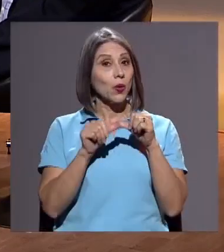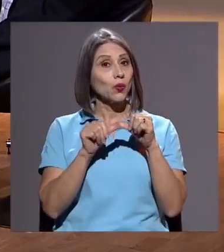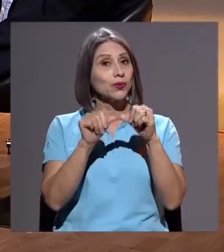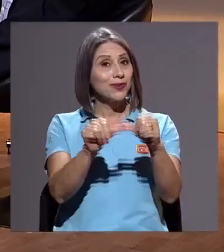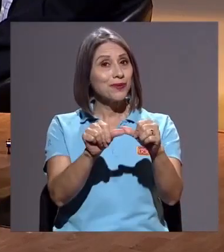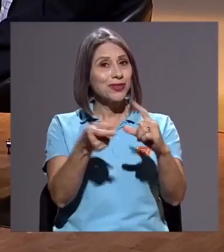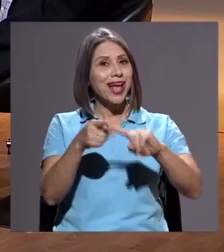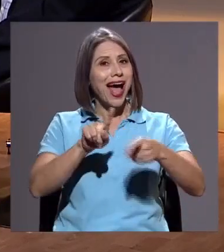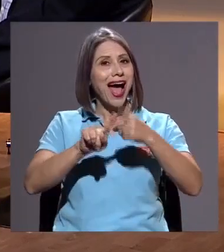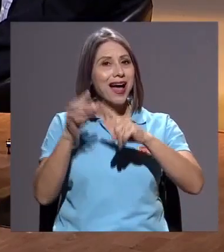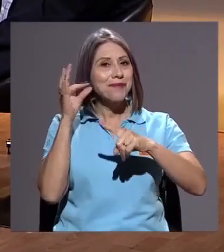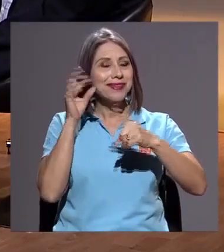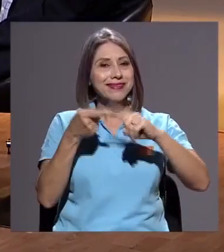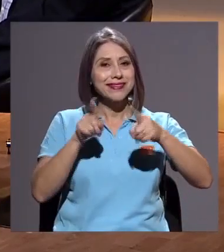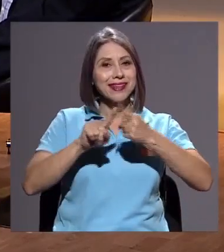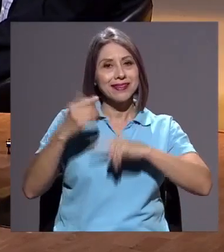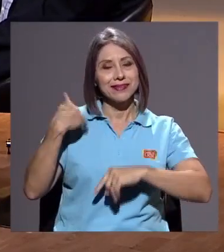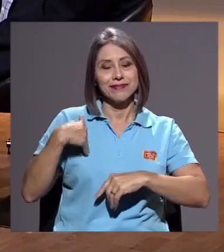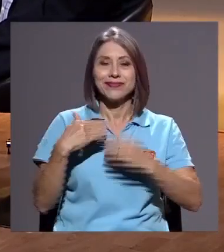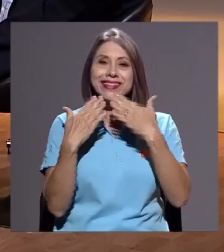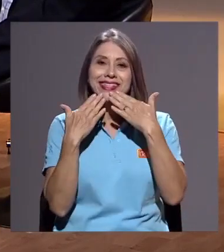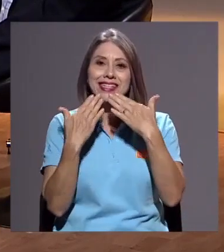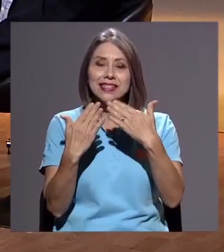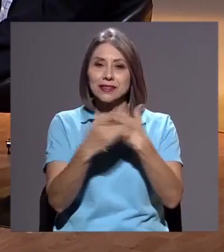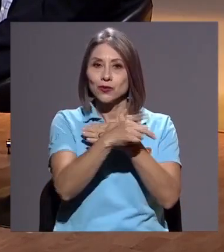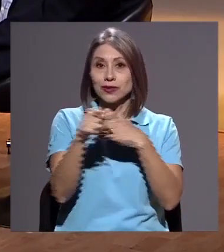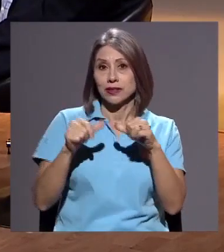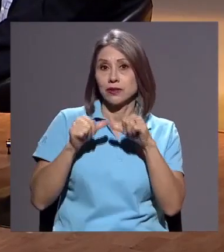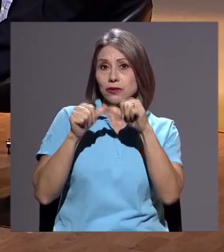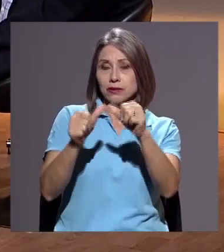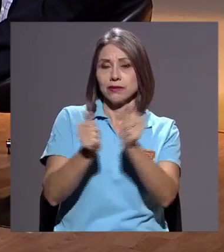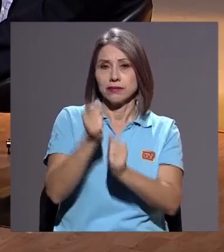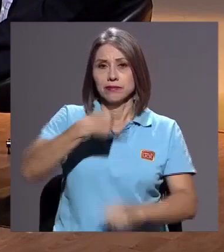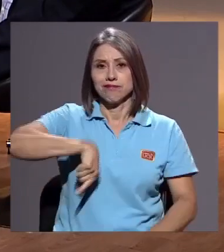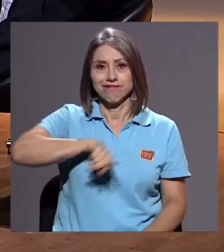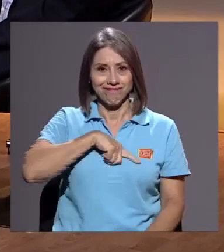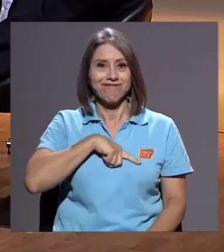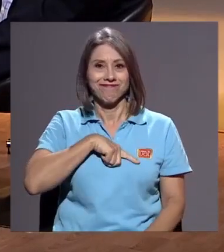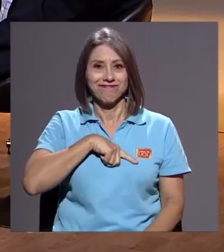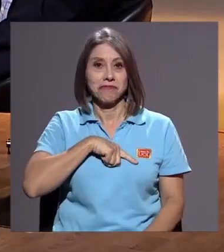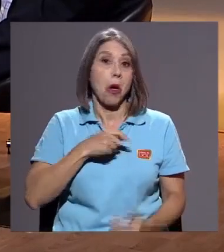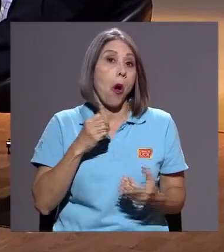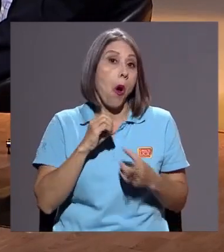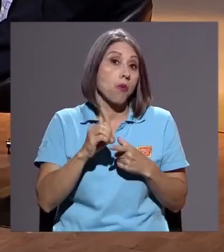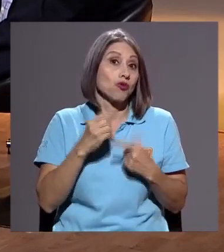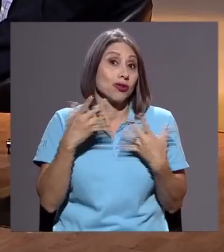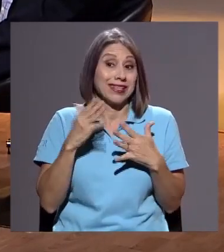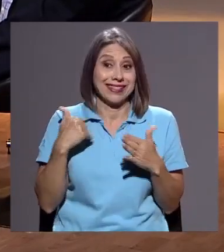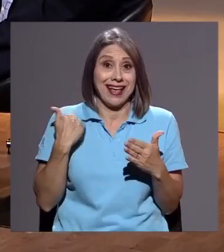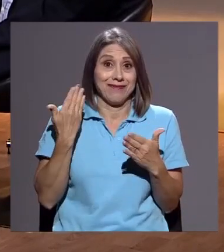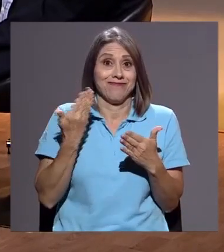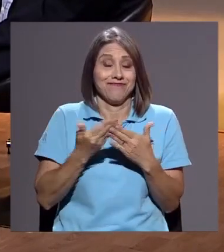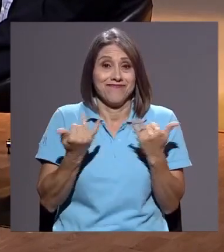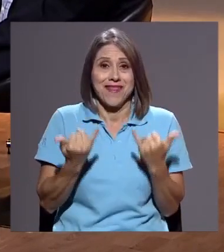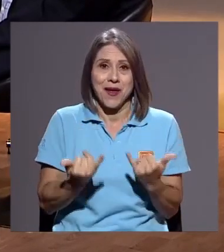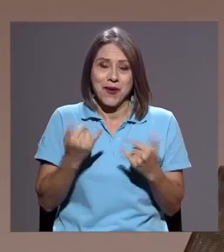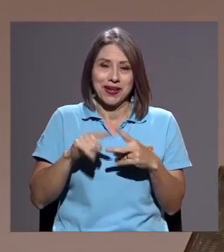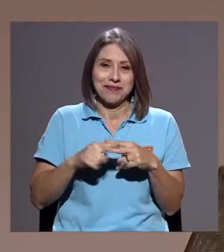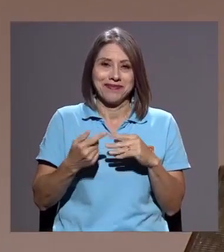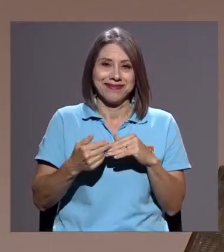Continuamos, amigas y amigos, y gracias por permanecer con nosotros o por haber llegado a esta parte del